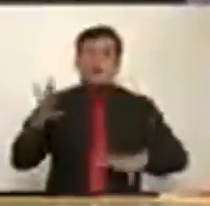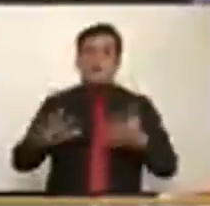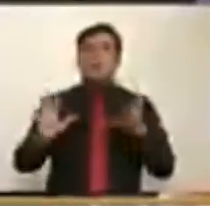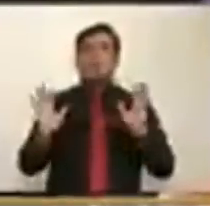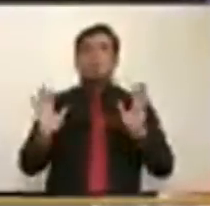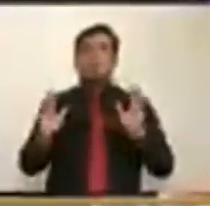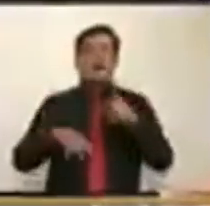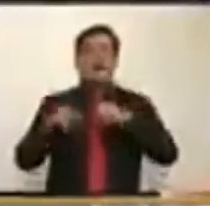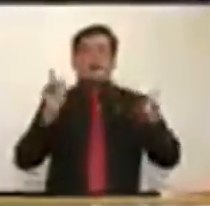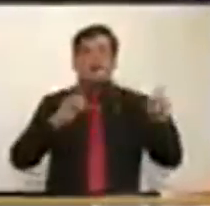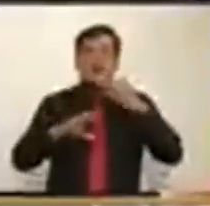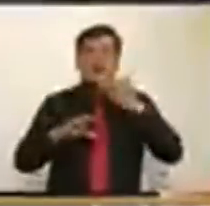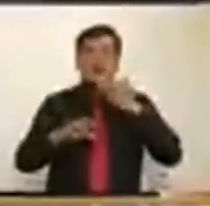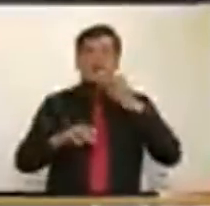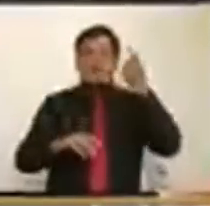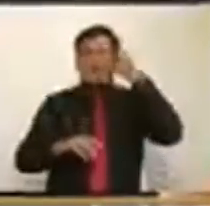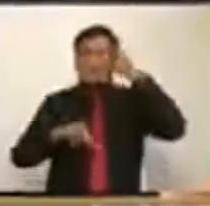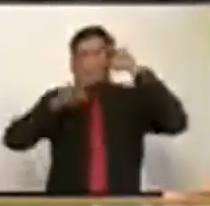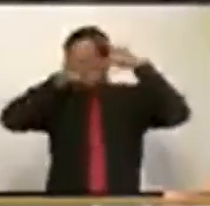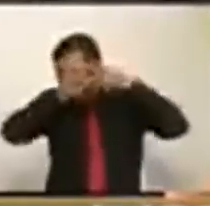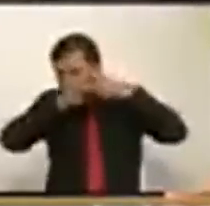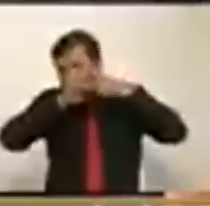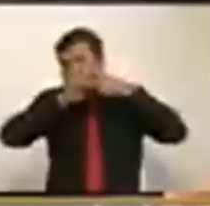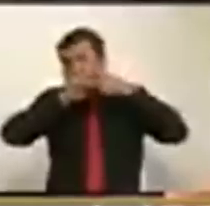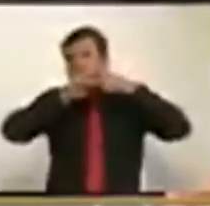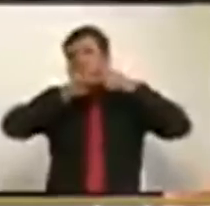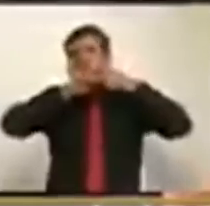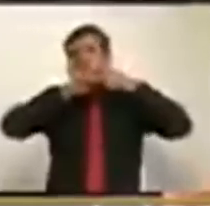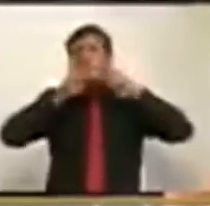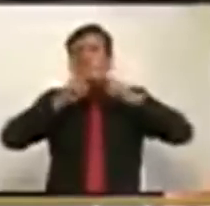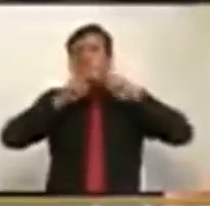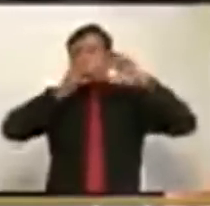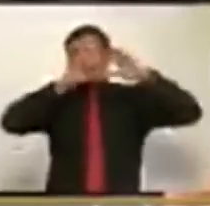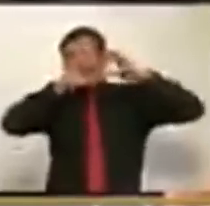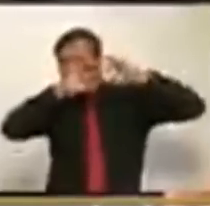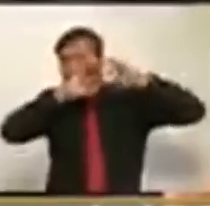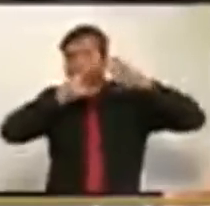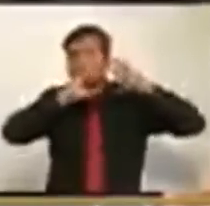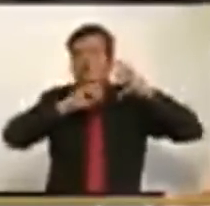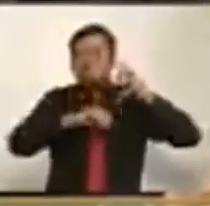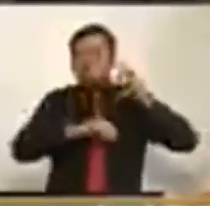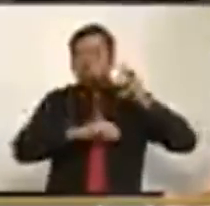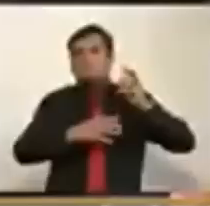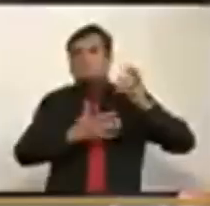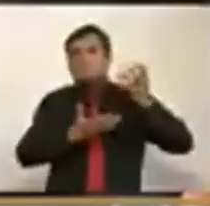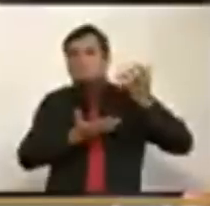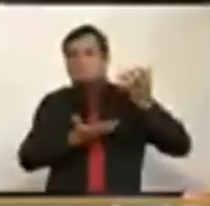a la inteligencia de tal porte que toca responder.